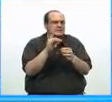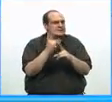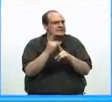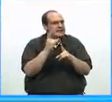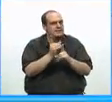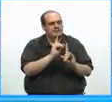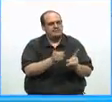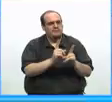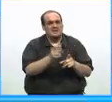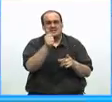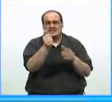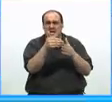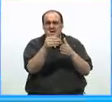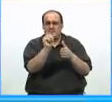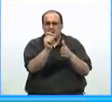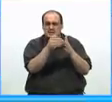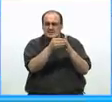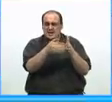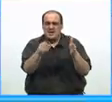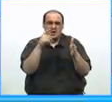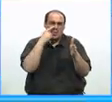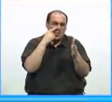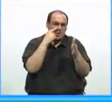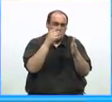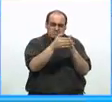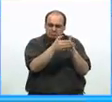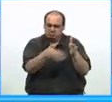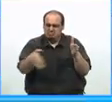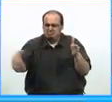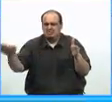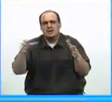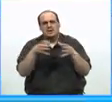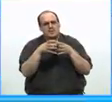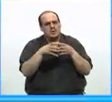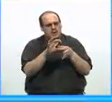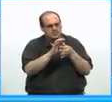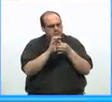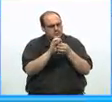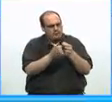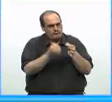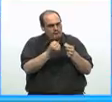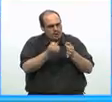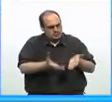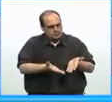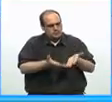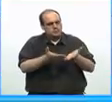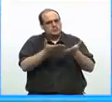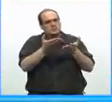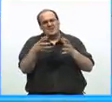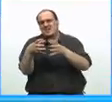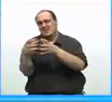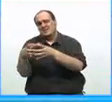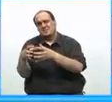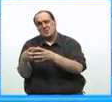semestre en adelante desde junio para acá logró una solidez que que muy pocos equipos lo tienen